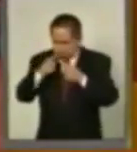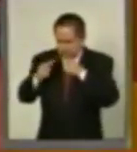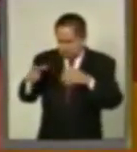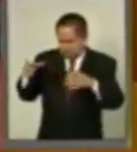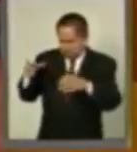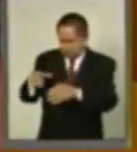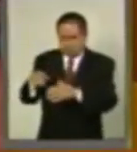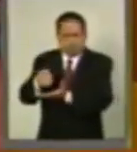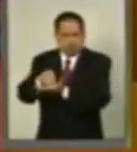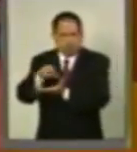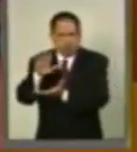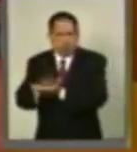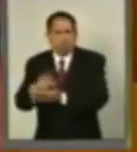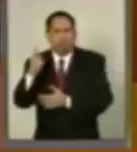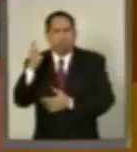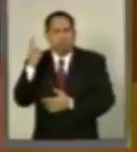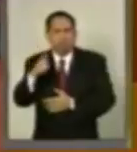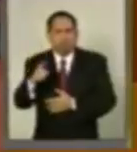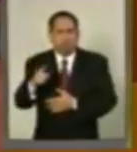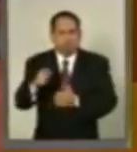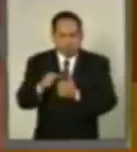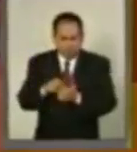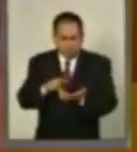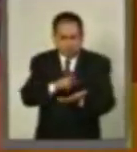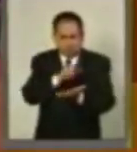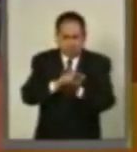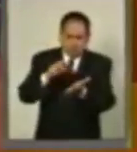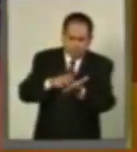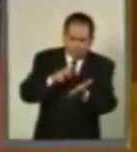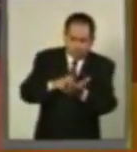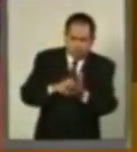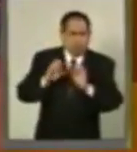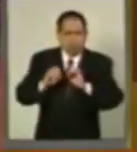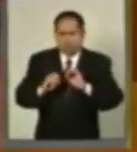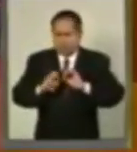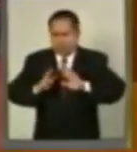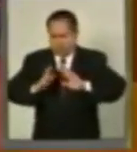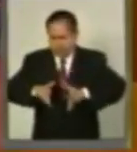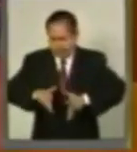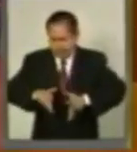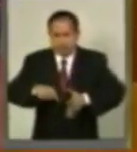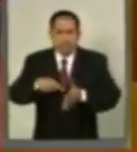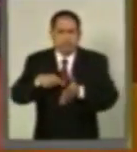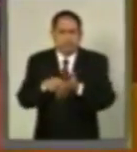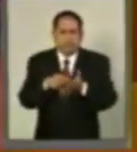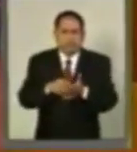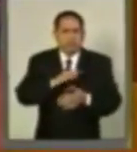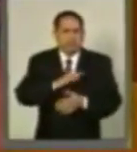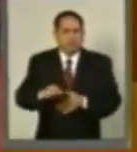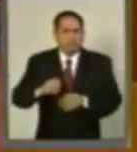que, con modificación o sin modificación, se les pueda dotar de